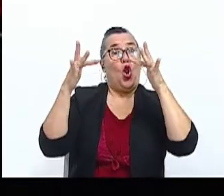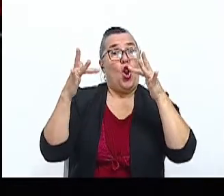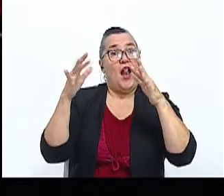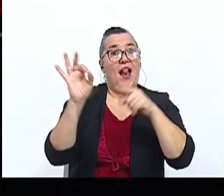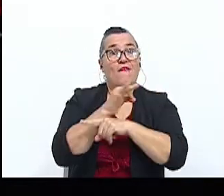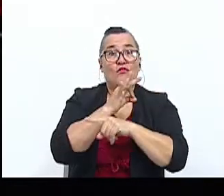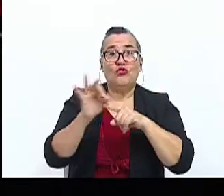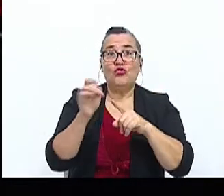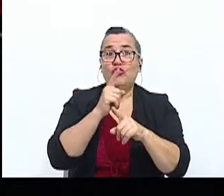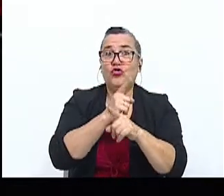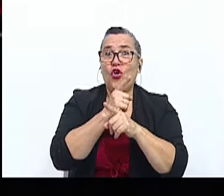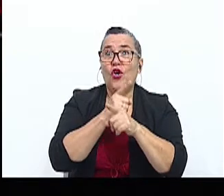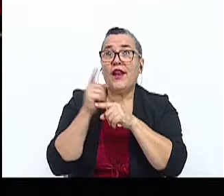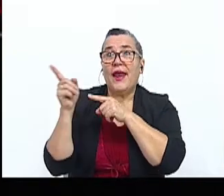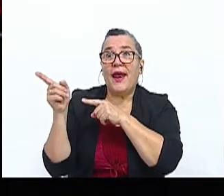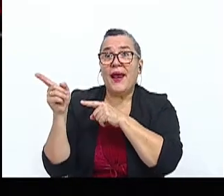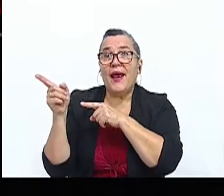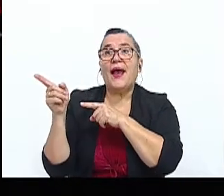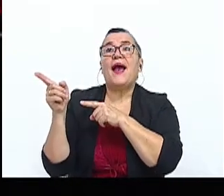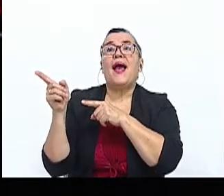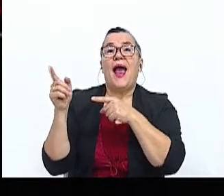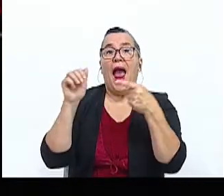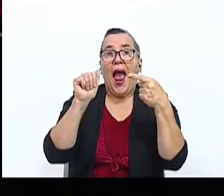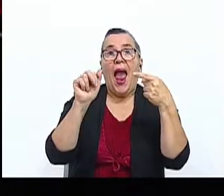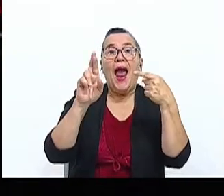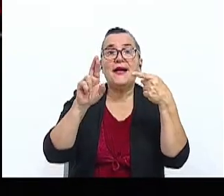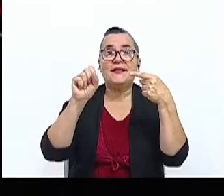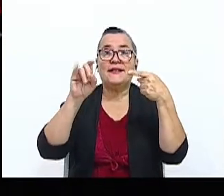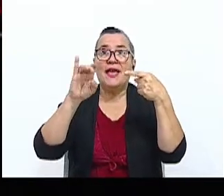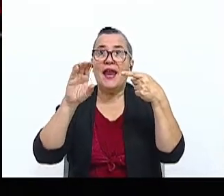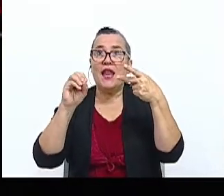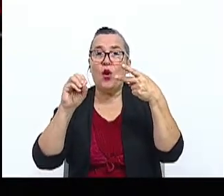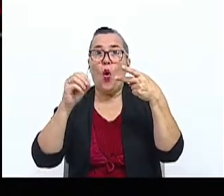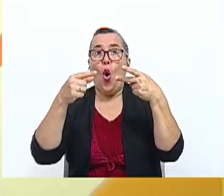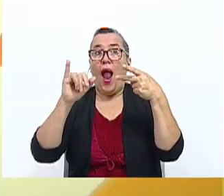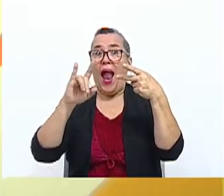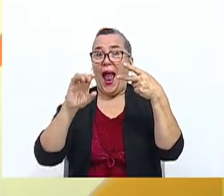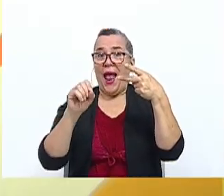funcionamiento, se emplean elementos como el arsénico y el galio.